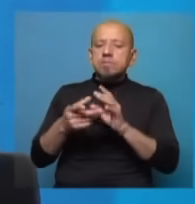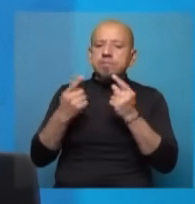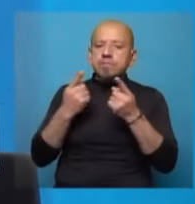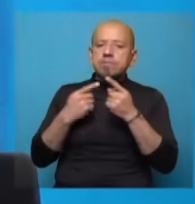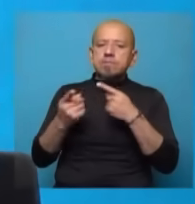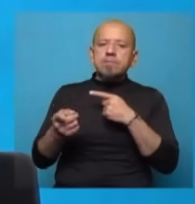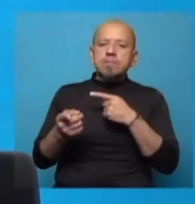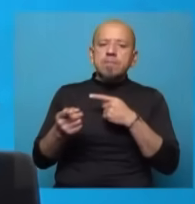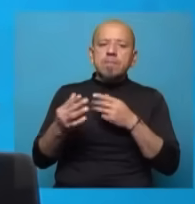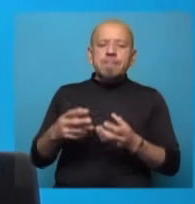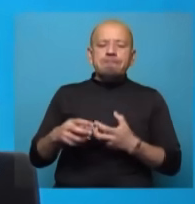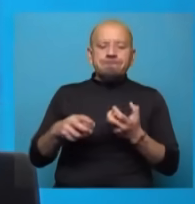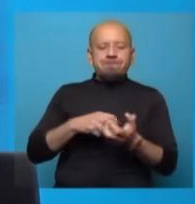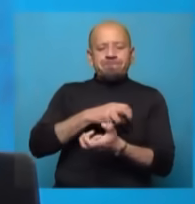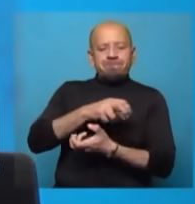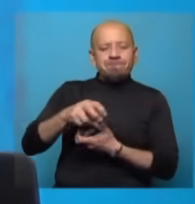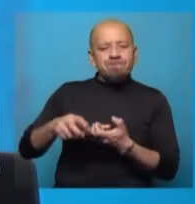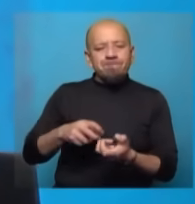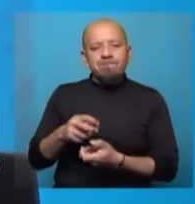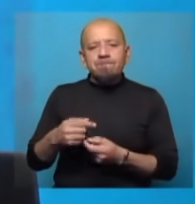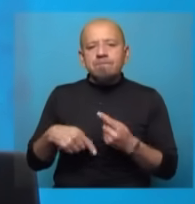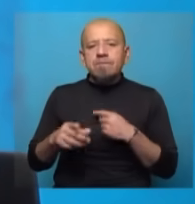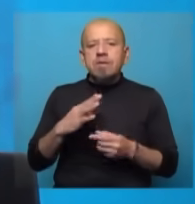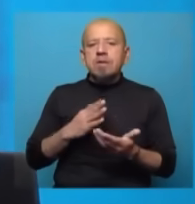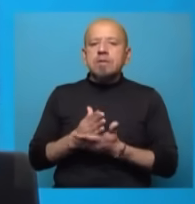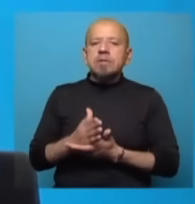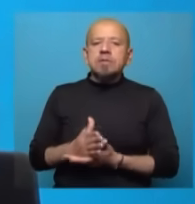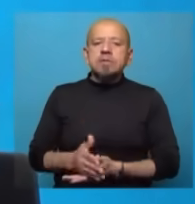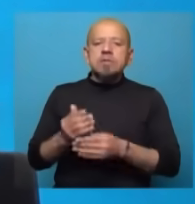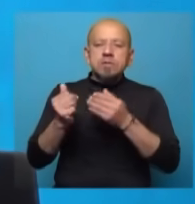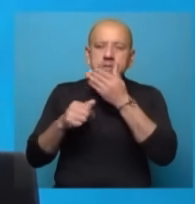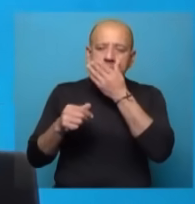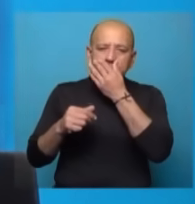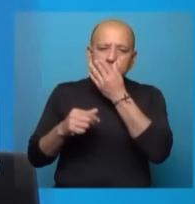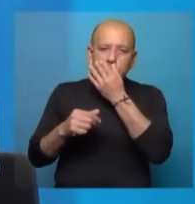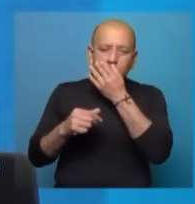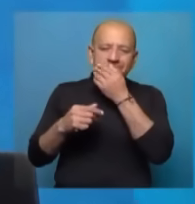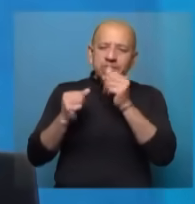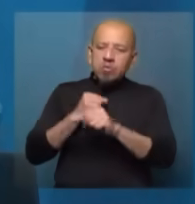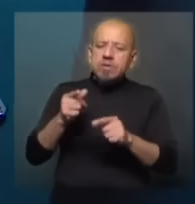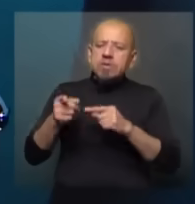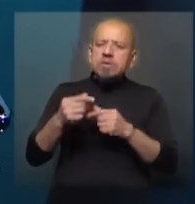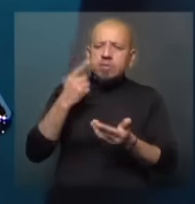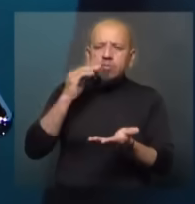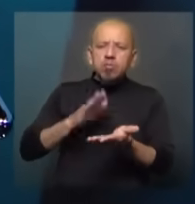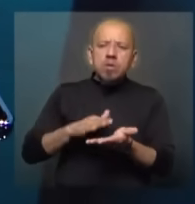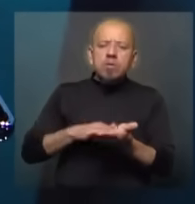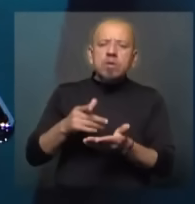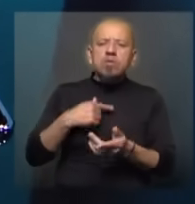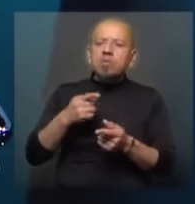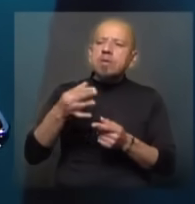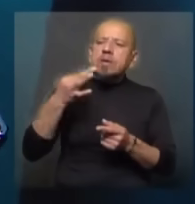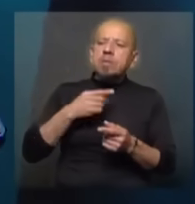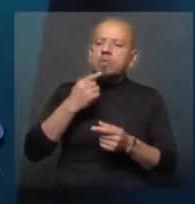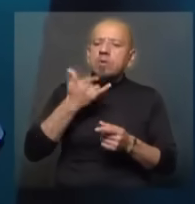Y es lo complejo Que siempre consiste en poder comprobar este tipo eh de delitos recuerdo que me has dicho de que por